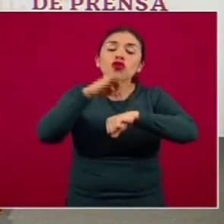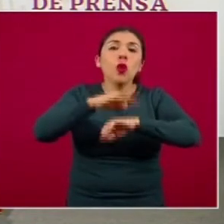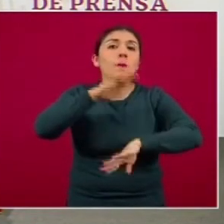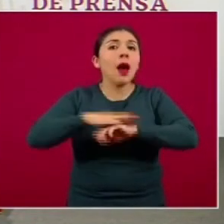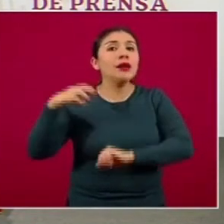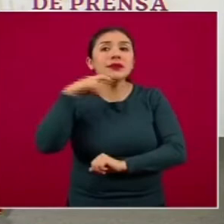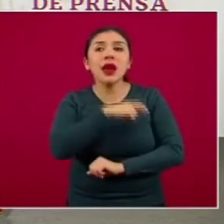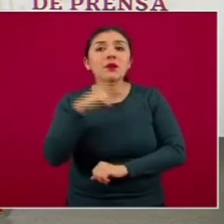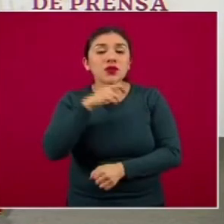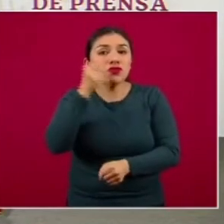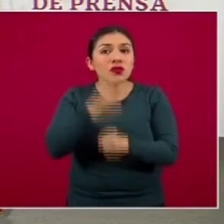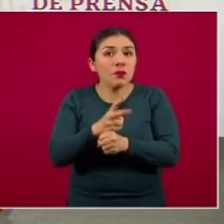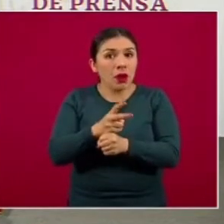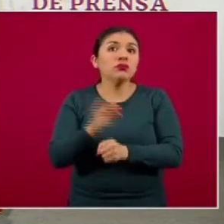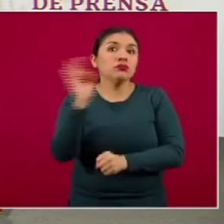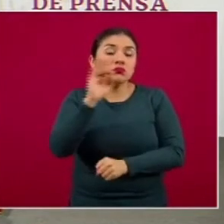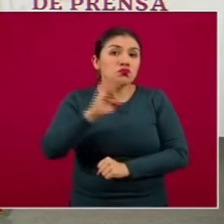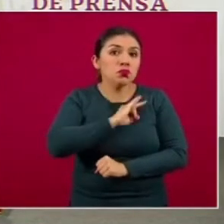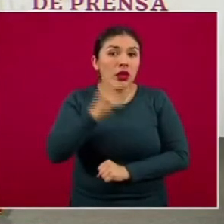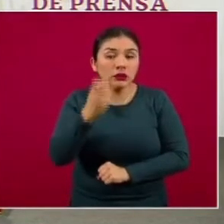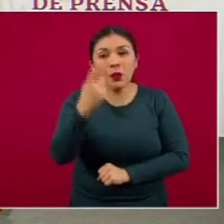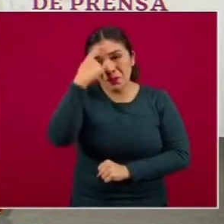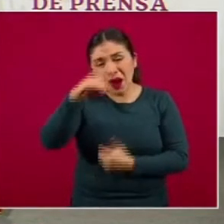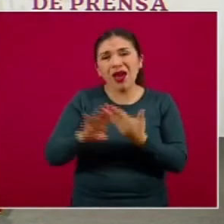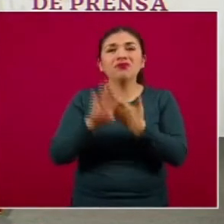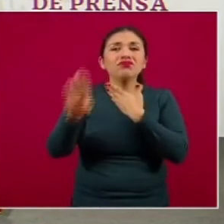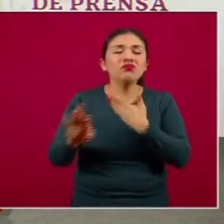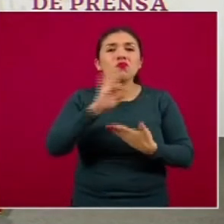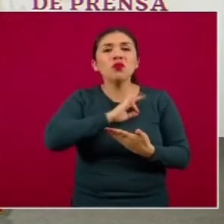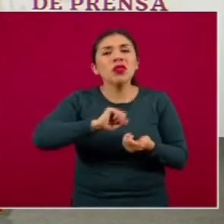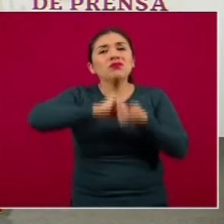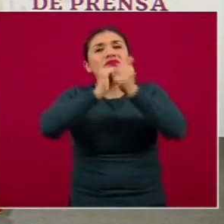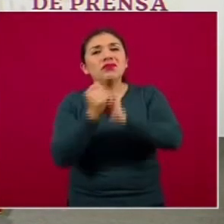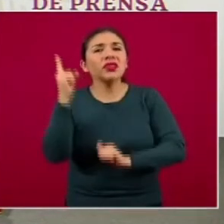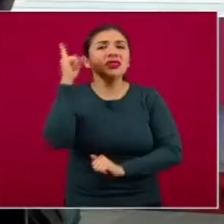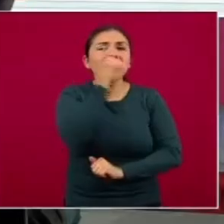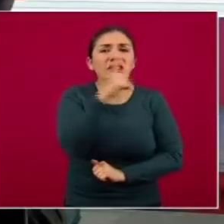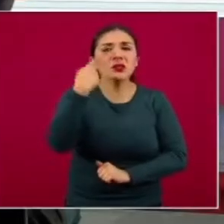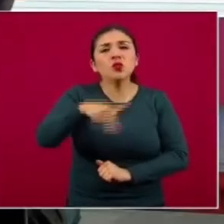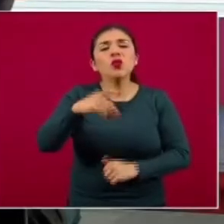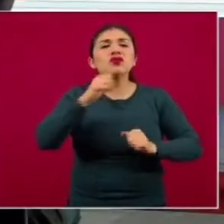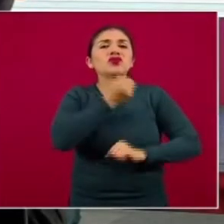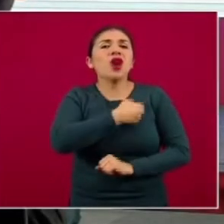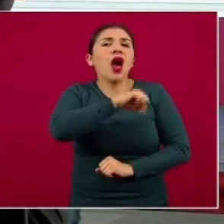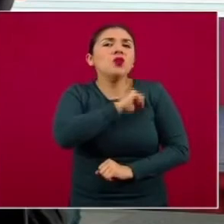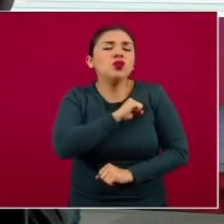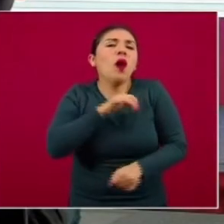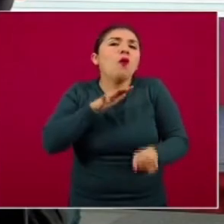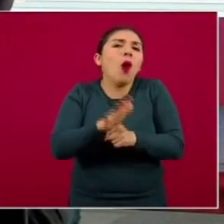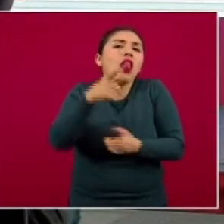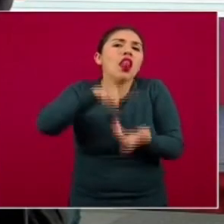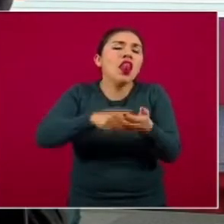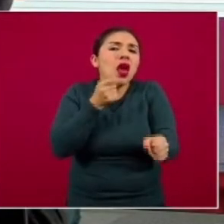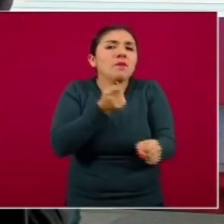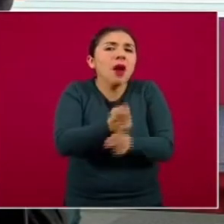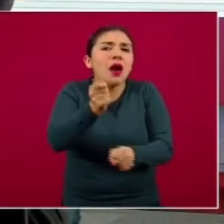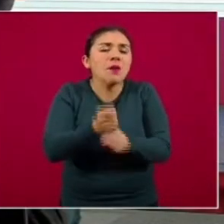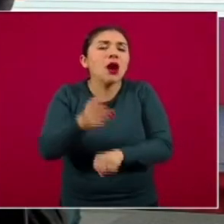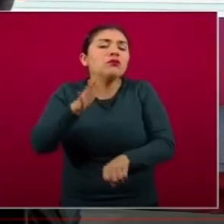más oportunamente posible y así evitar complicaciones en relación a cualquiera haya sido el tipo de